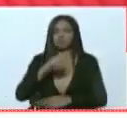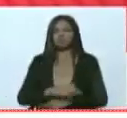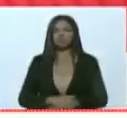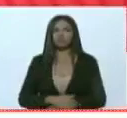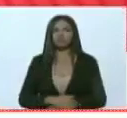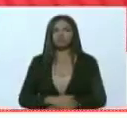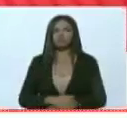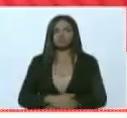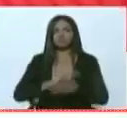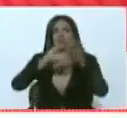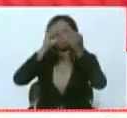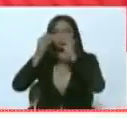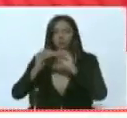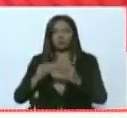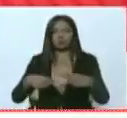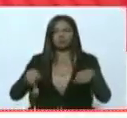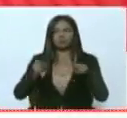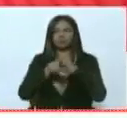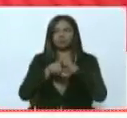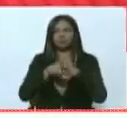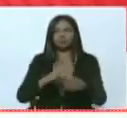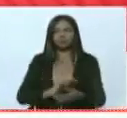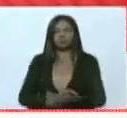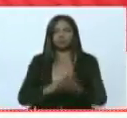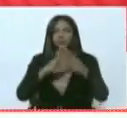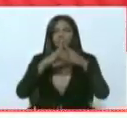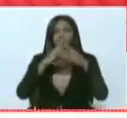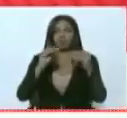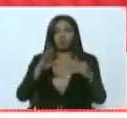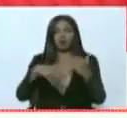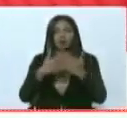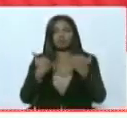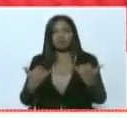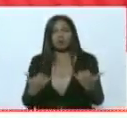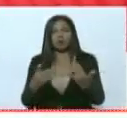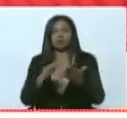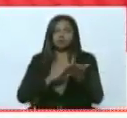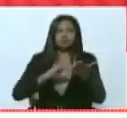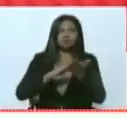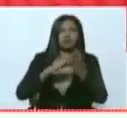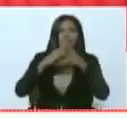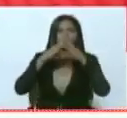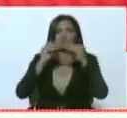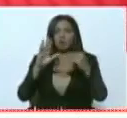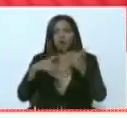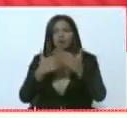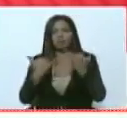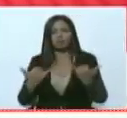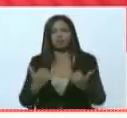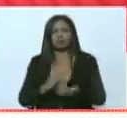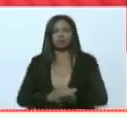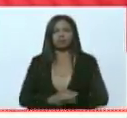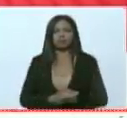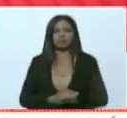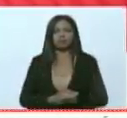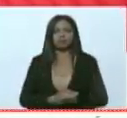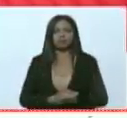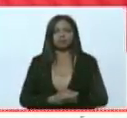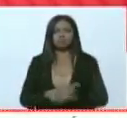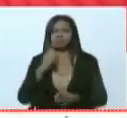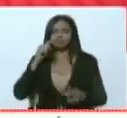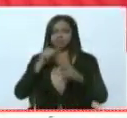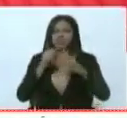y ajustar todo lo que haya que ajustar, mejorar todo lo que haya que mejorar. Hay un